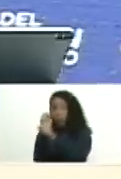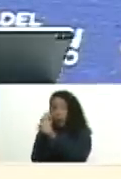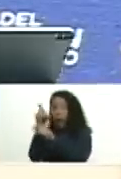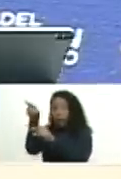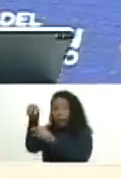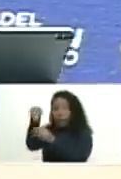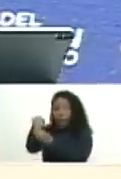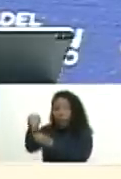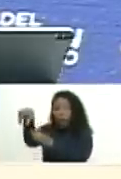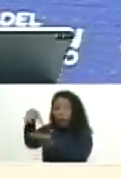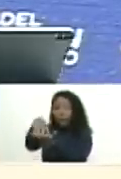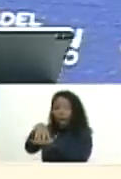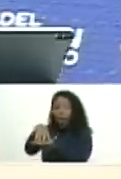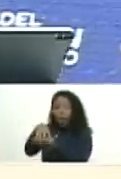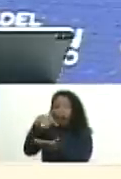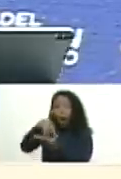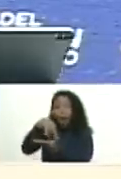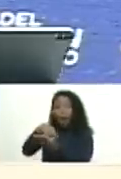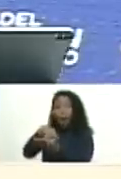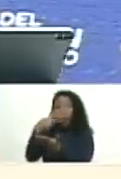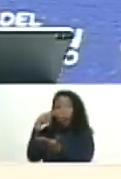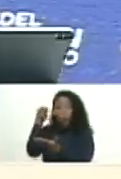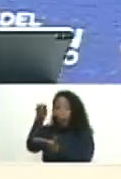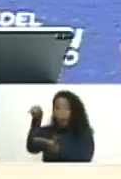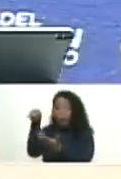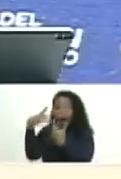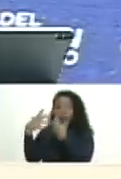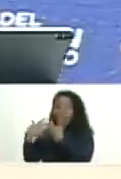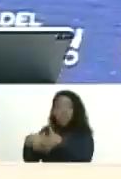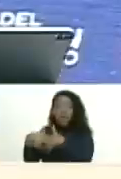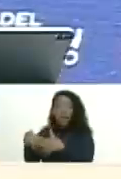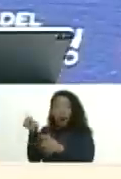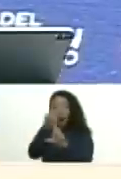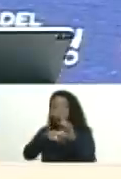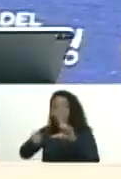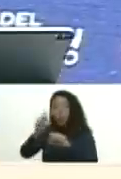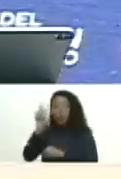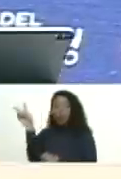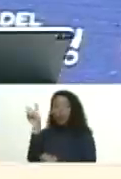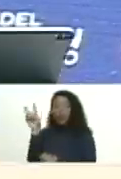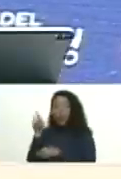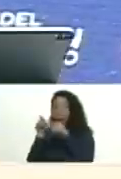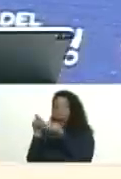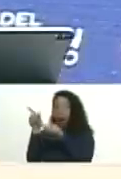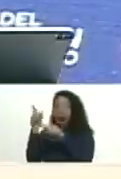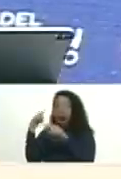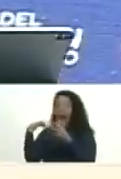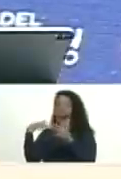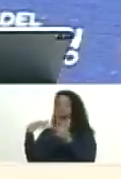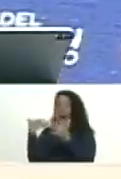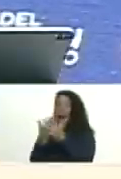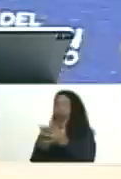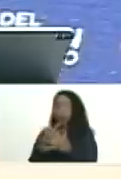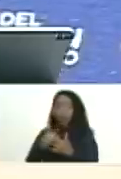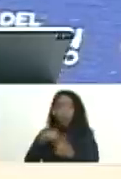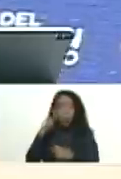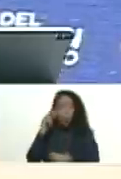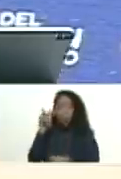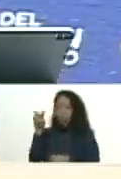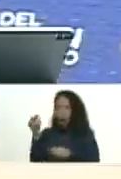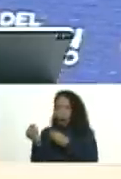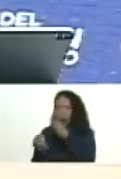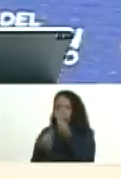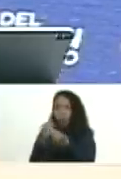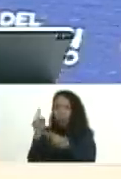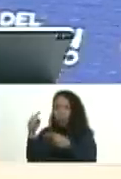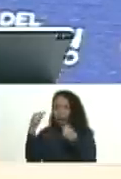Carabobo, de la región central y en la fábrica Cauchos de Venezuela, tenía años que no veía ese brillar de